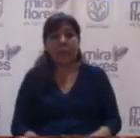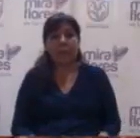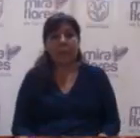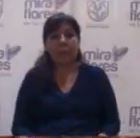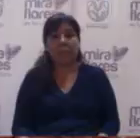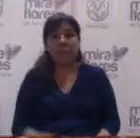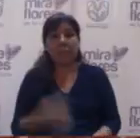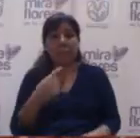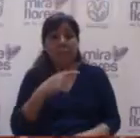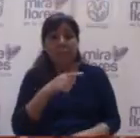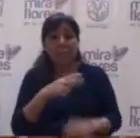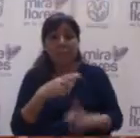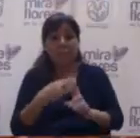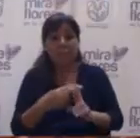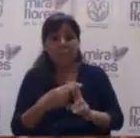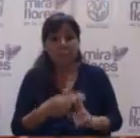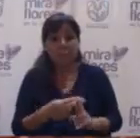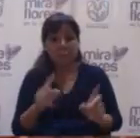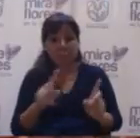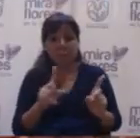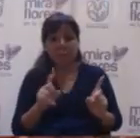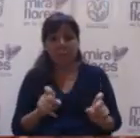para responder a la pregunta, eso no estaba